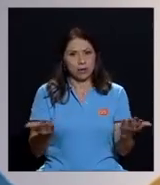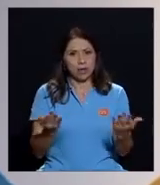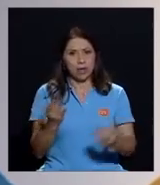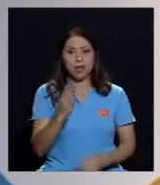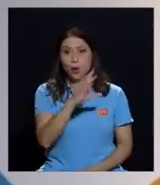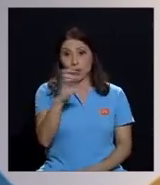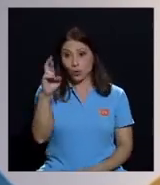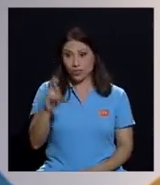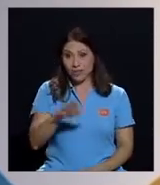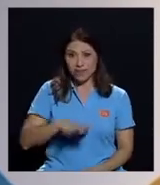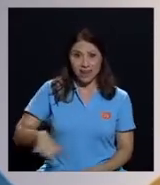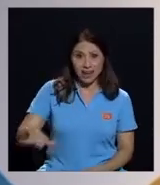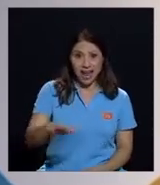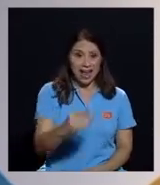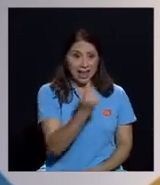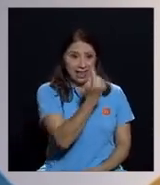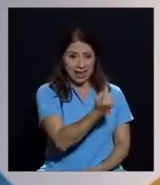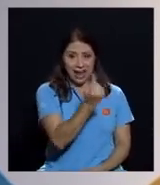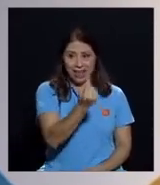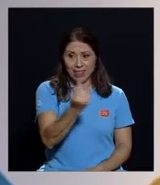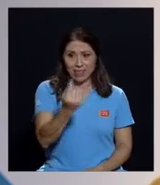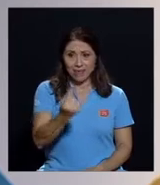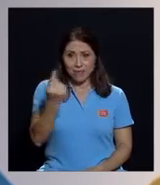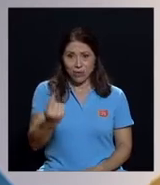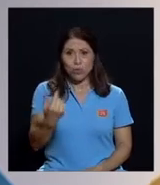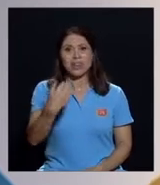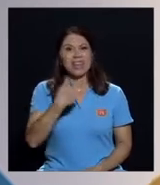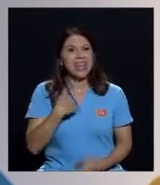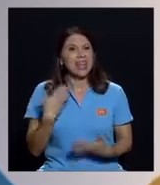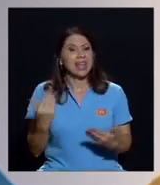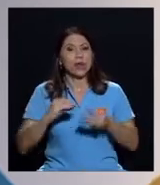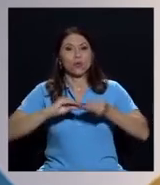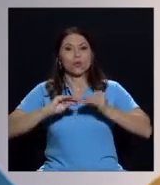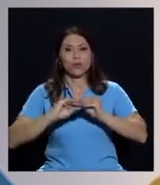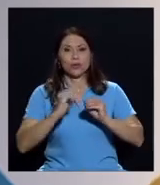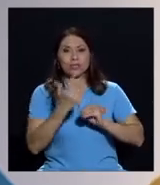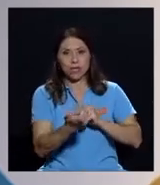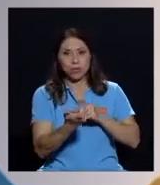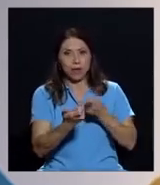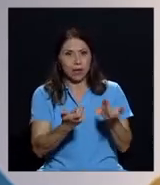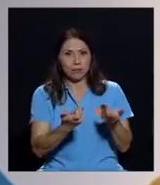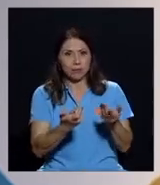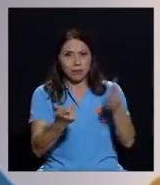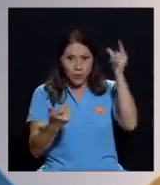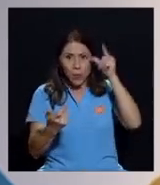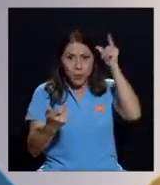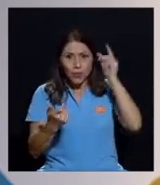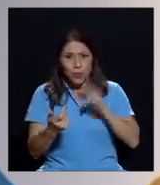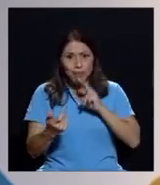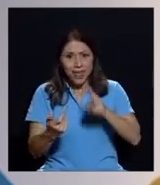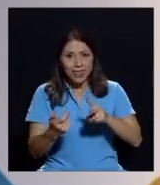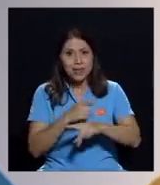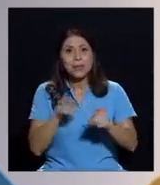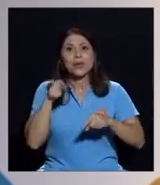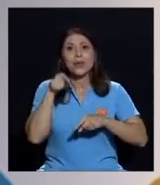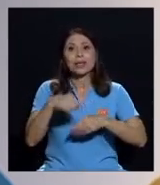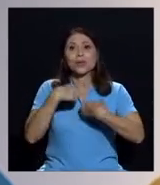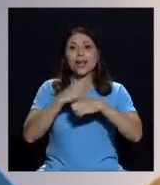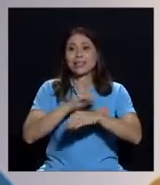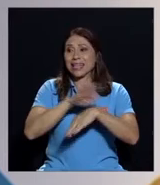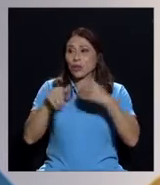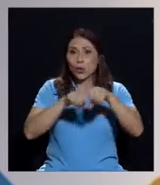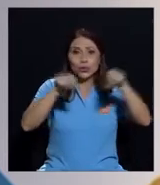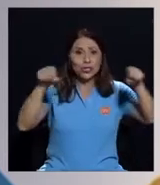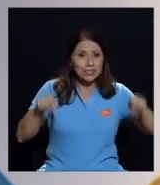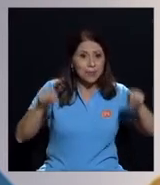individuo tiene a su nombre asignado un número de cédula que nosotros parece como muy obvio pero eso nos da trazabilidad en los sistemas